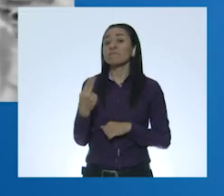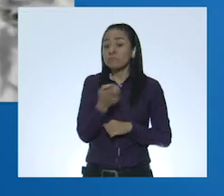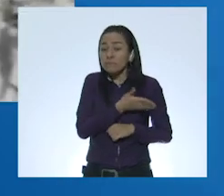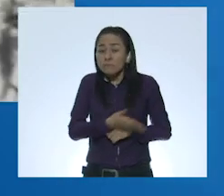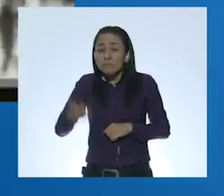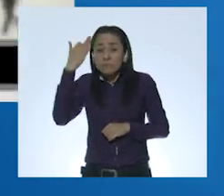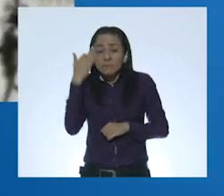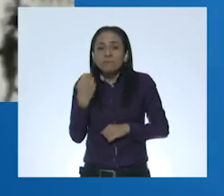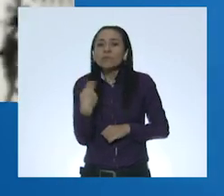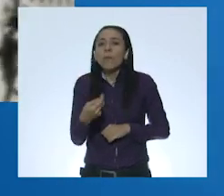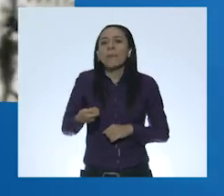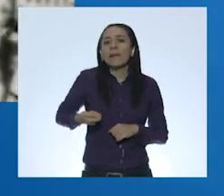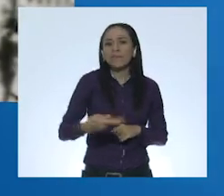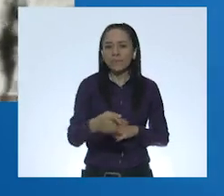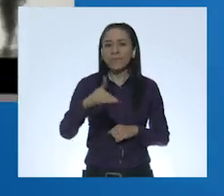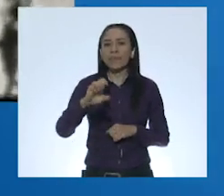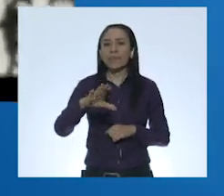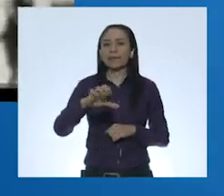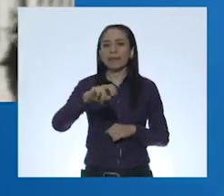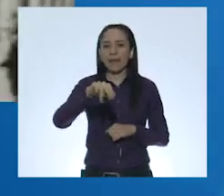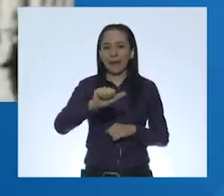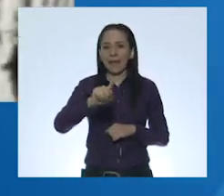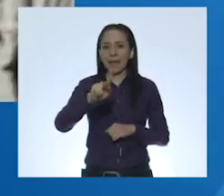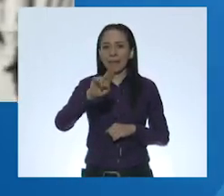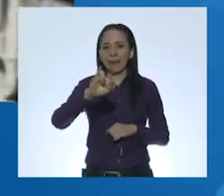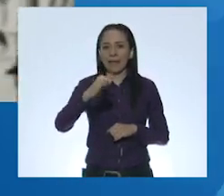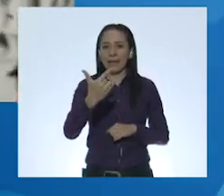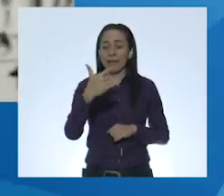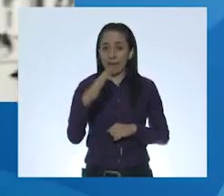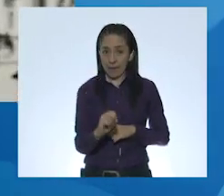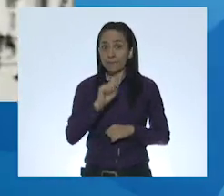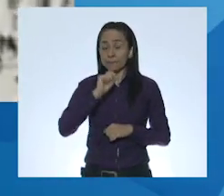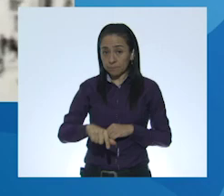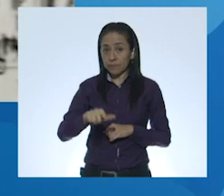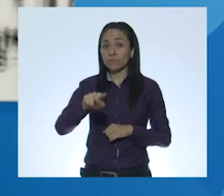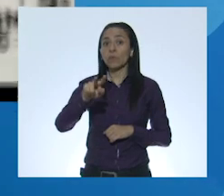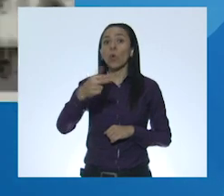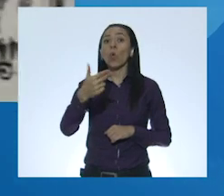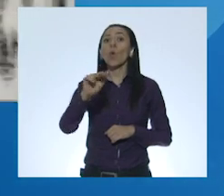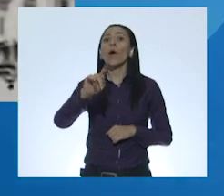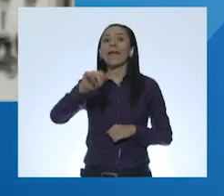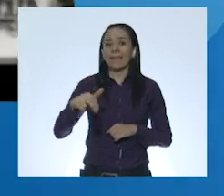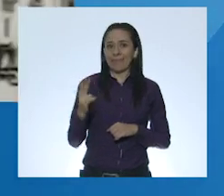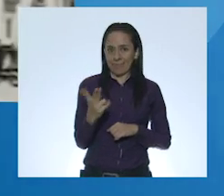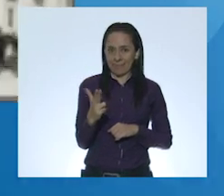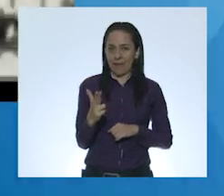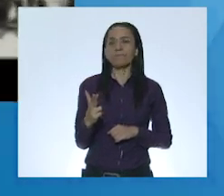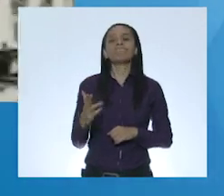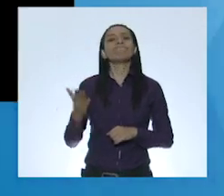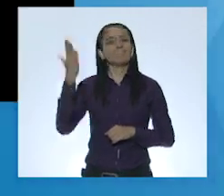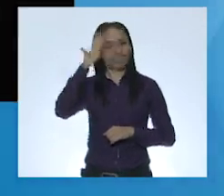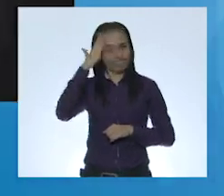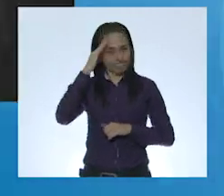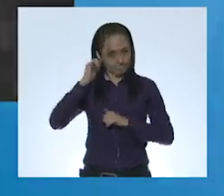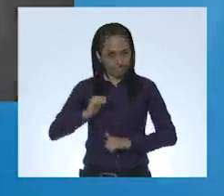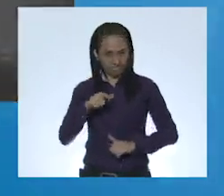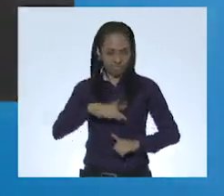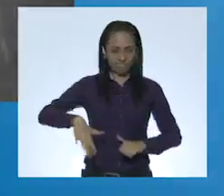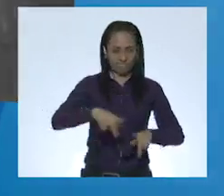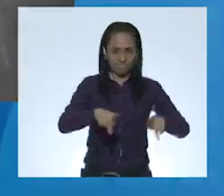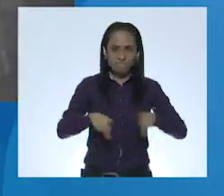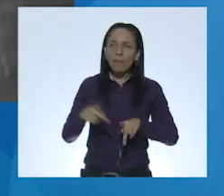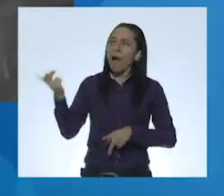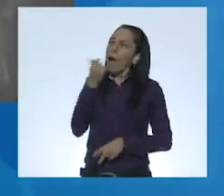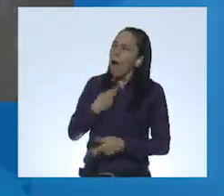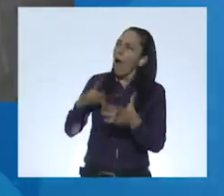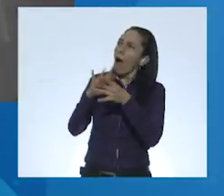Decena Trágica. Victoriano Huerta, quien era el jefe militar de la plaza, se dejó convencer por el embajador estadounidense